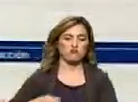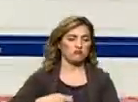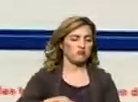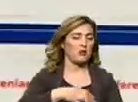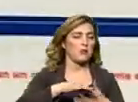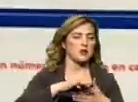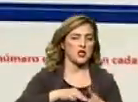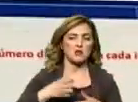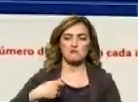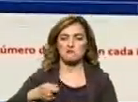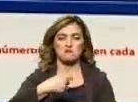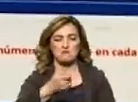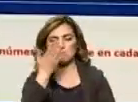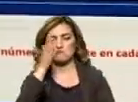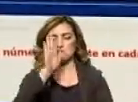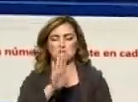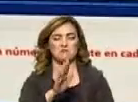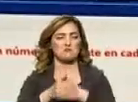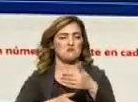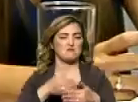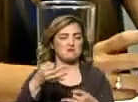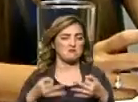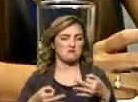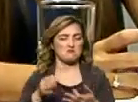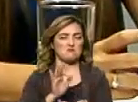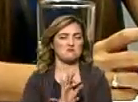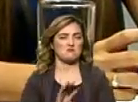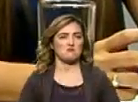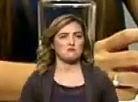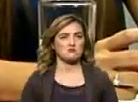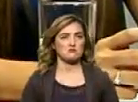encontraban pendientes. Con la creación de este módulo,